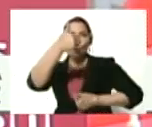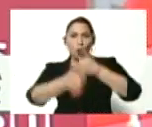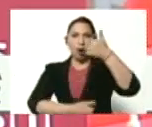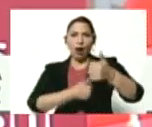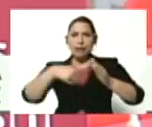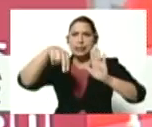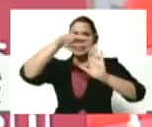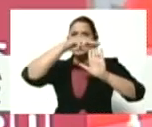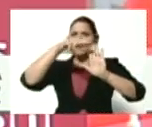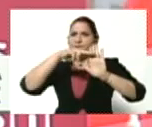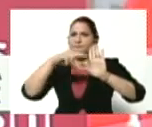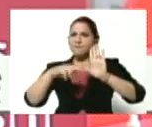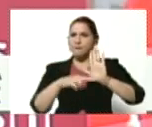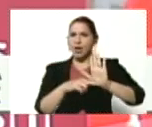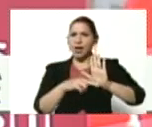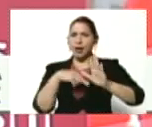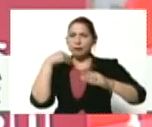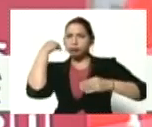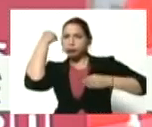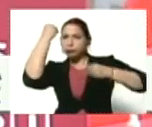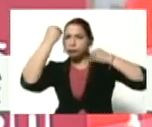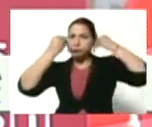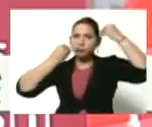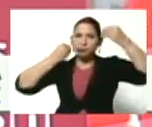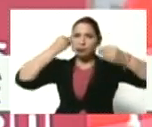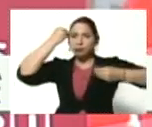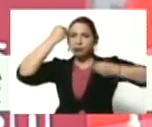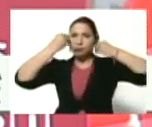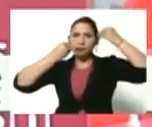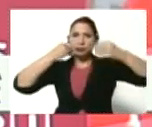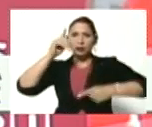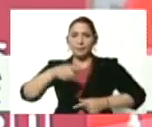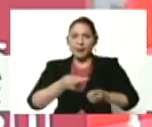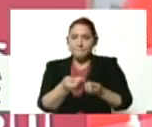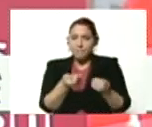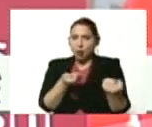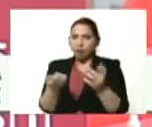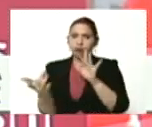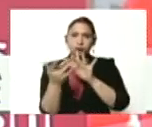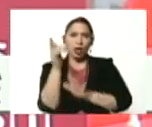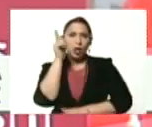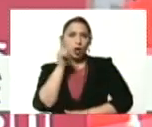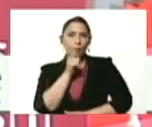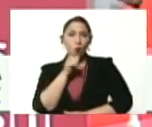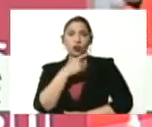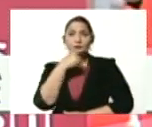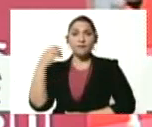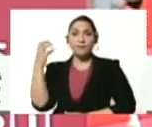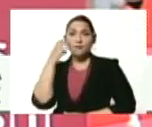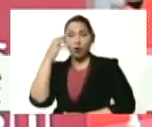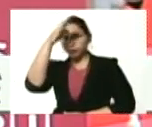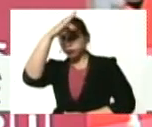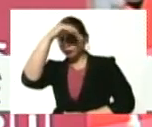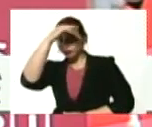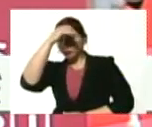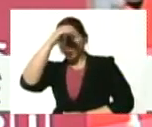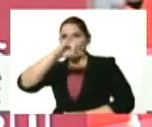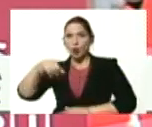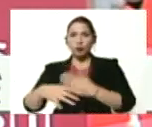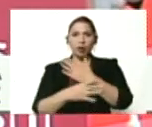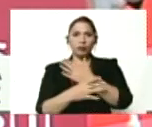nivel de planificación y de coordinación entre Leopoldo López, Iván Duque, Donald Trump, Juan